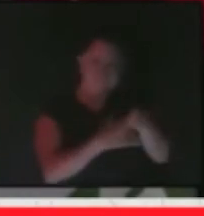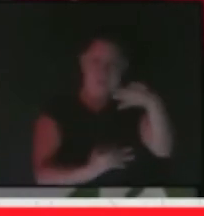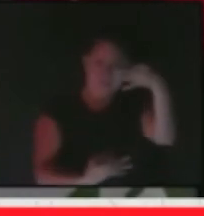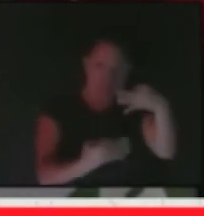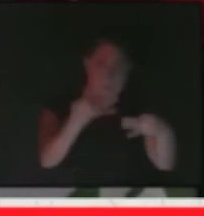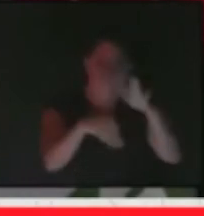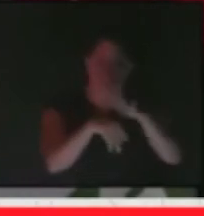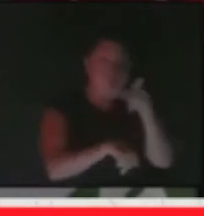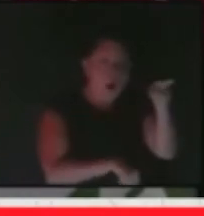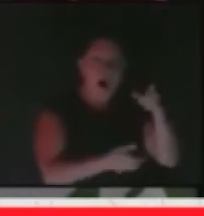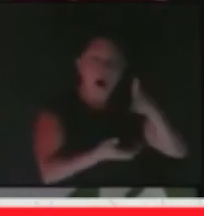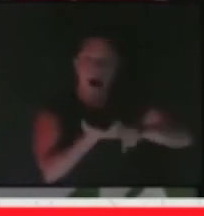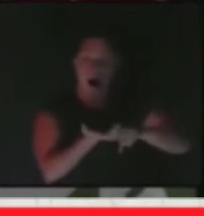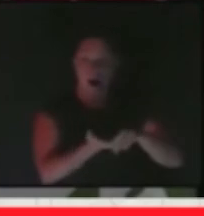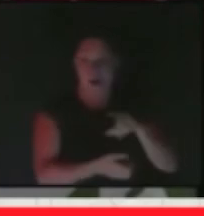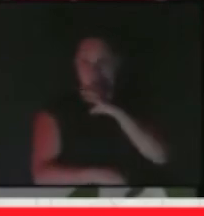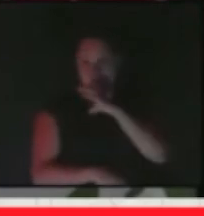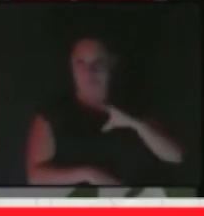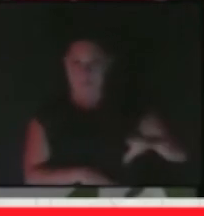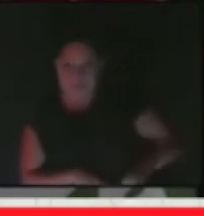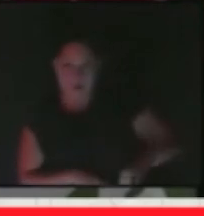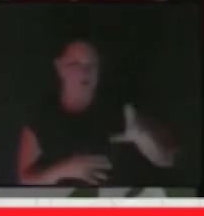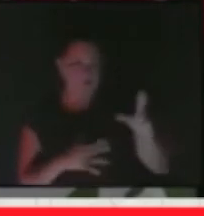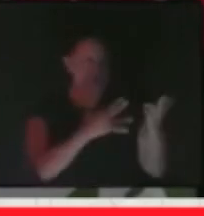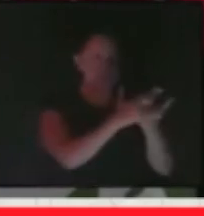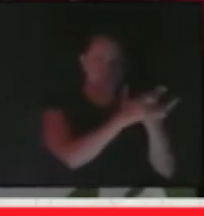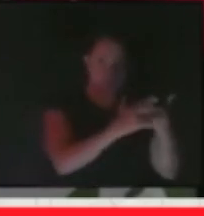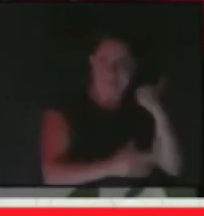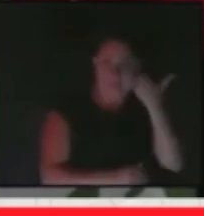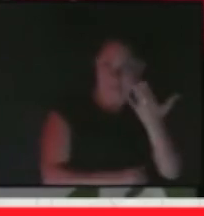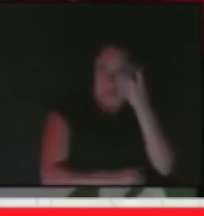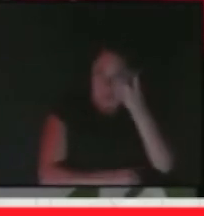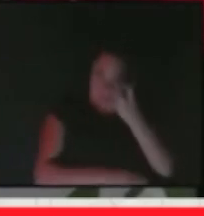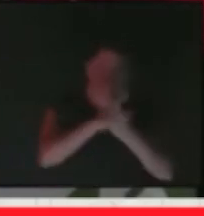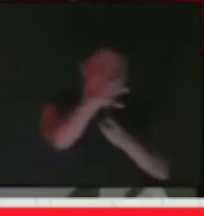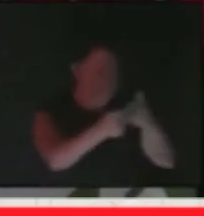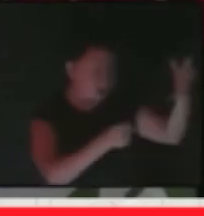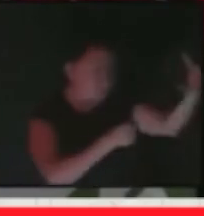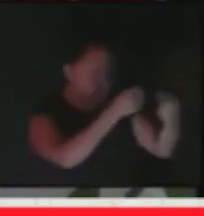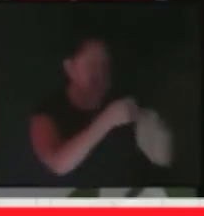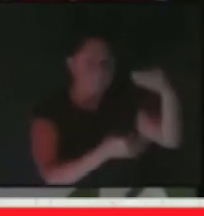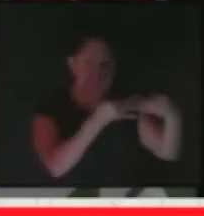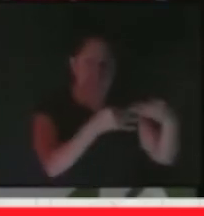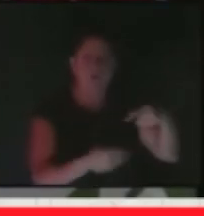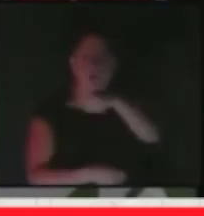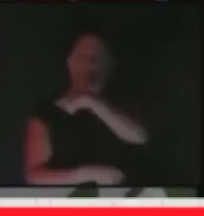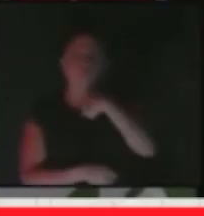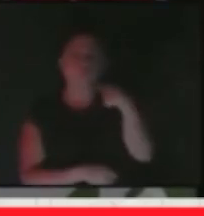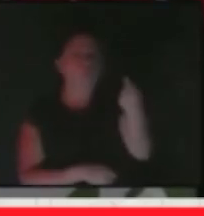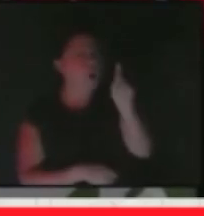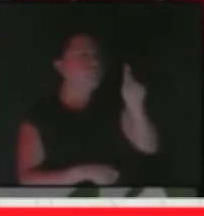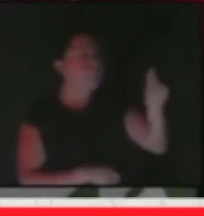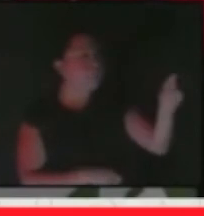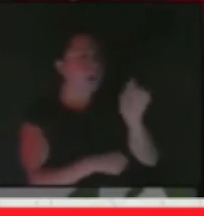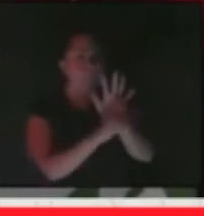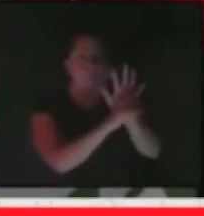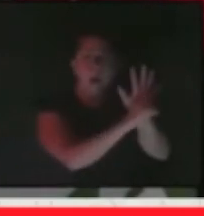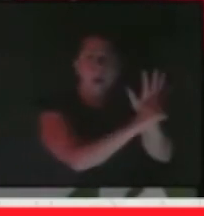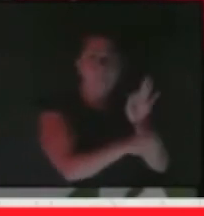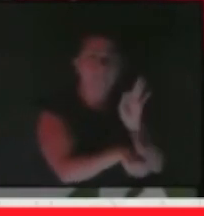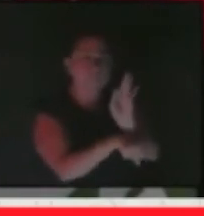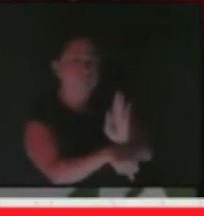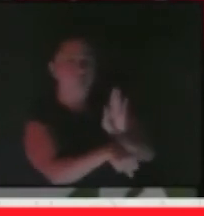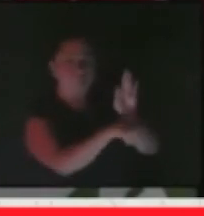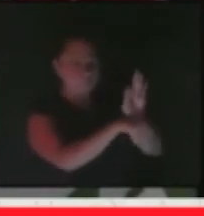al PRI. No vamos a tapar a nadie. Vamos a exigir cuentas, transparencia, y los vamos a